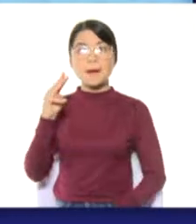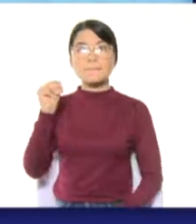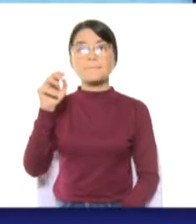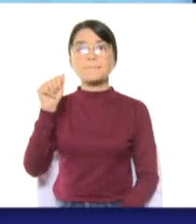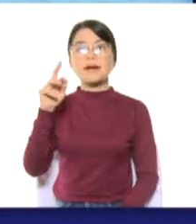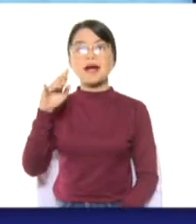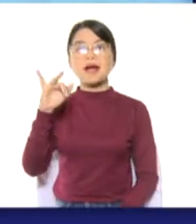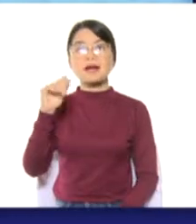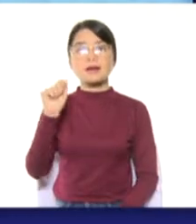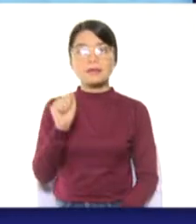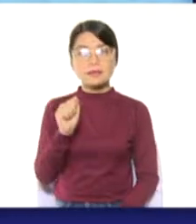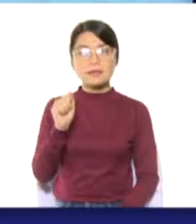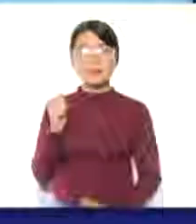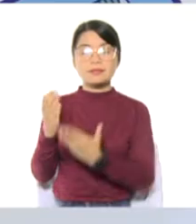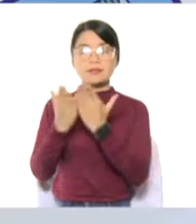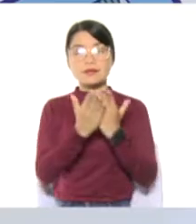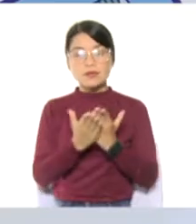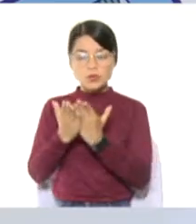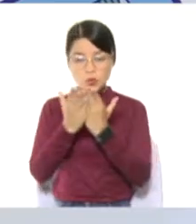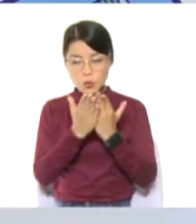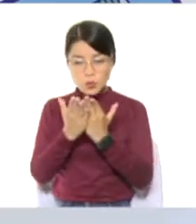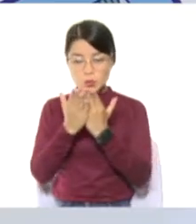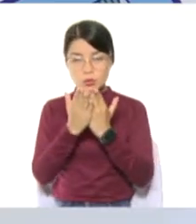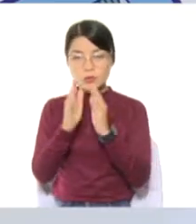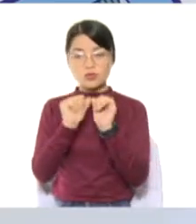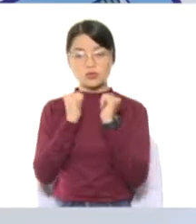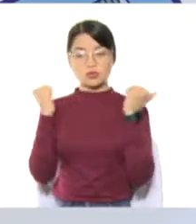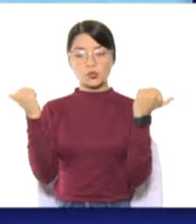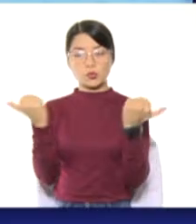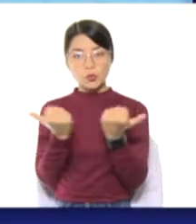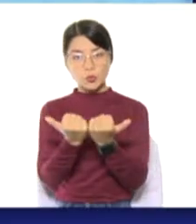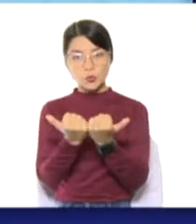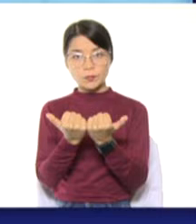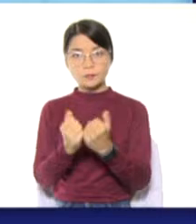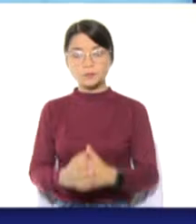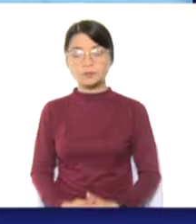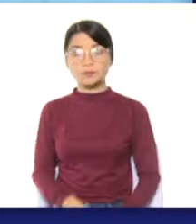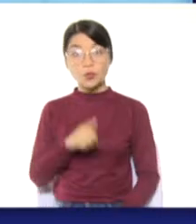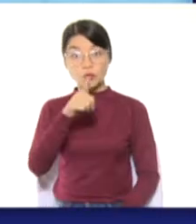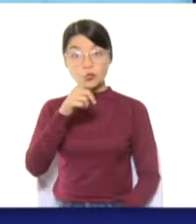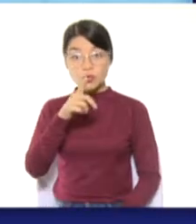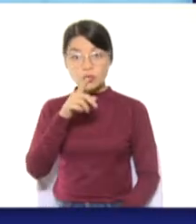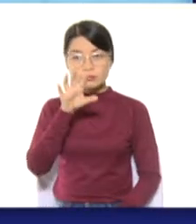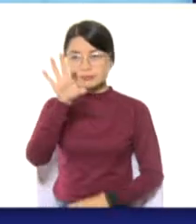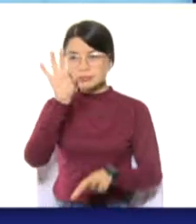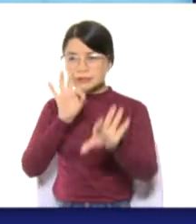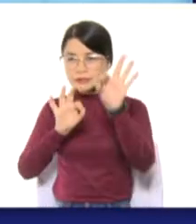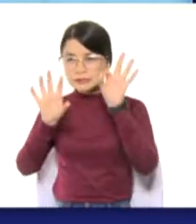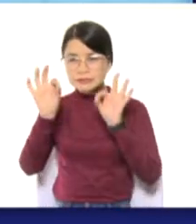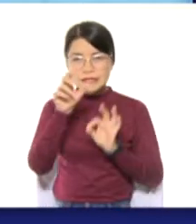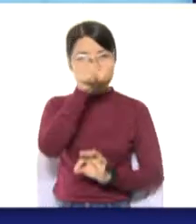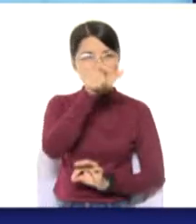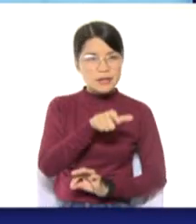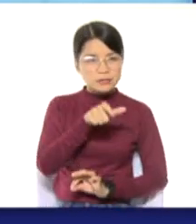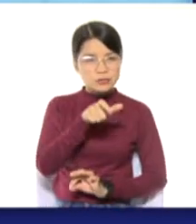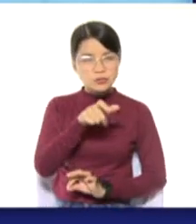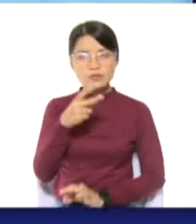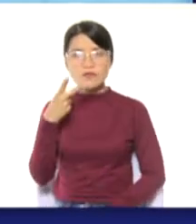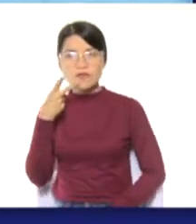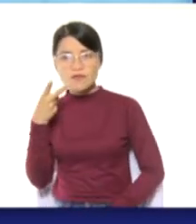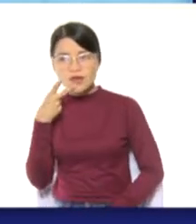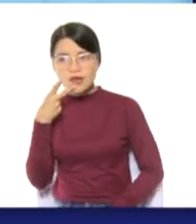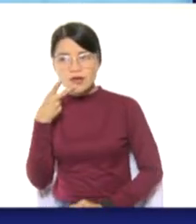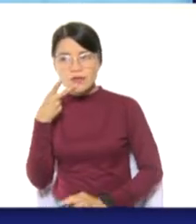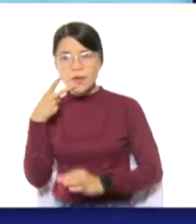una de las partes básicas que te dije. Continuamos entonces con lo que serían las actividades para primer año.